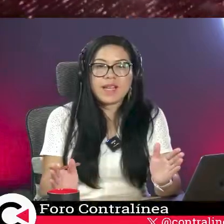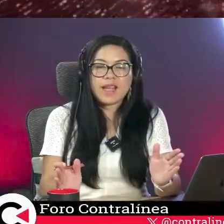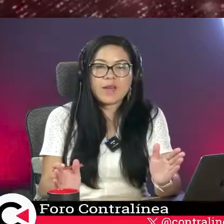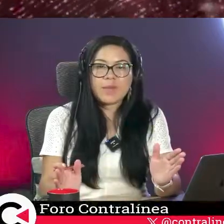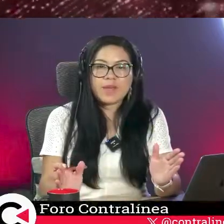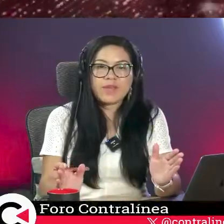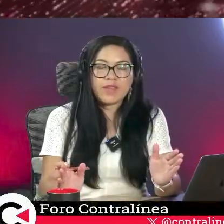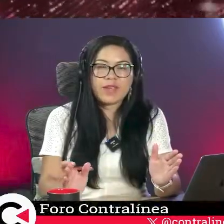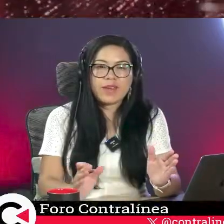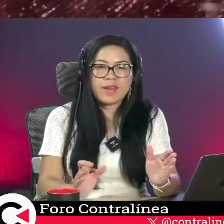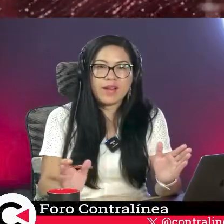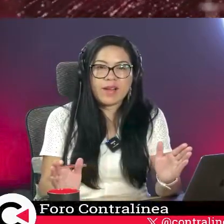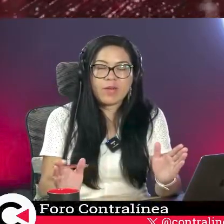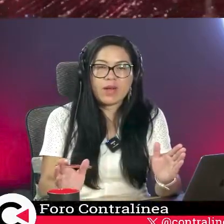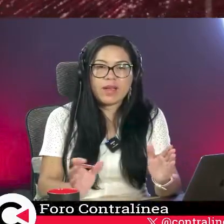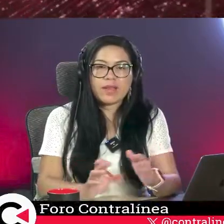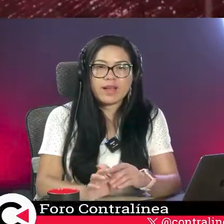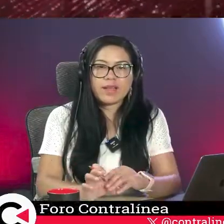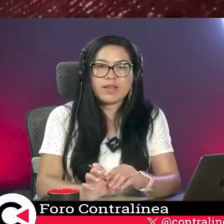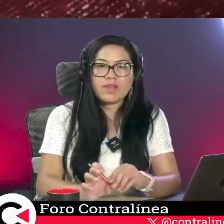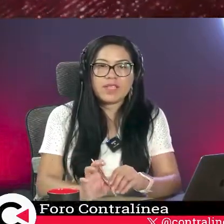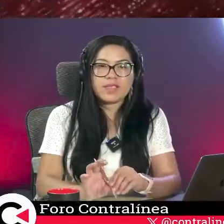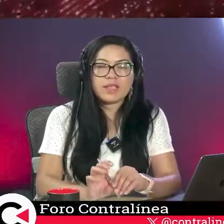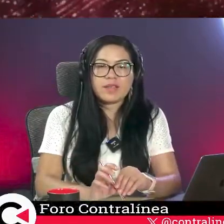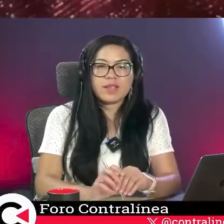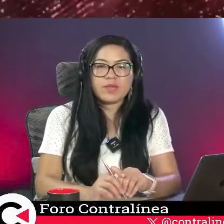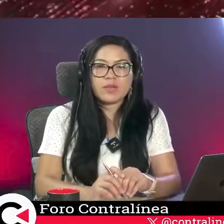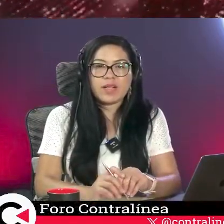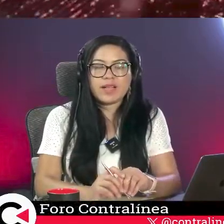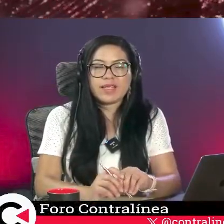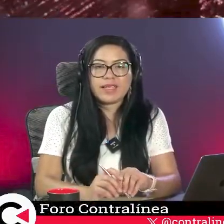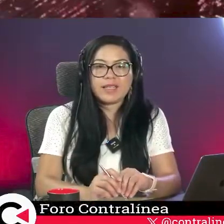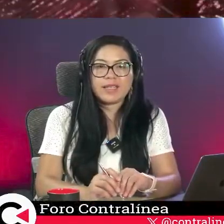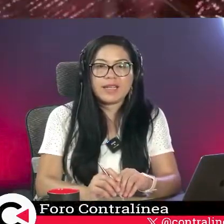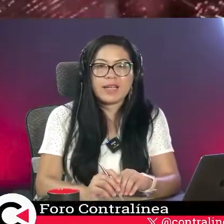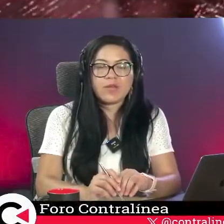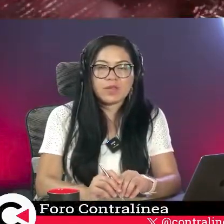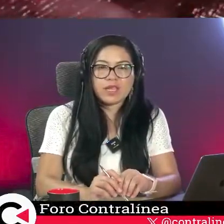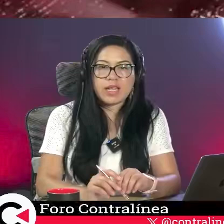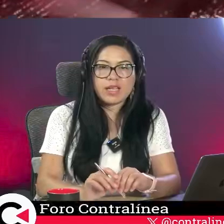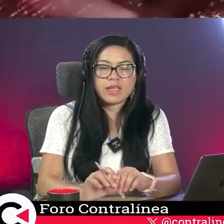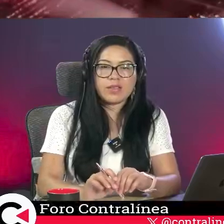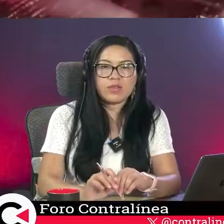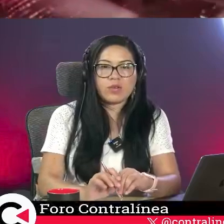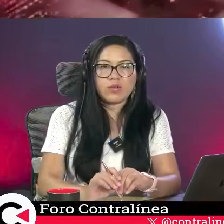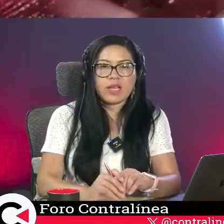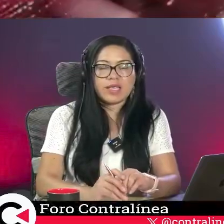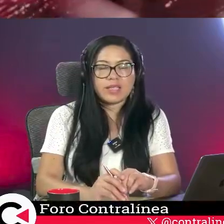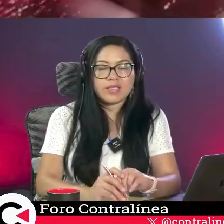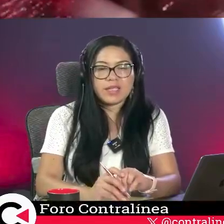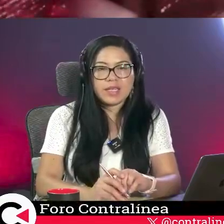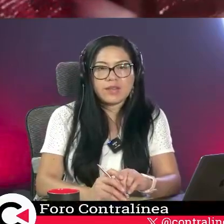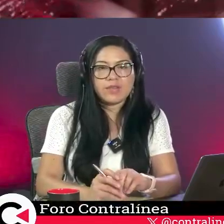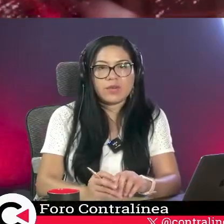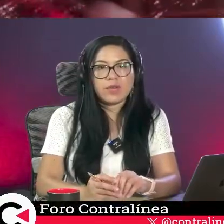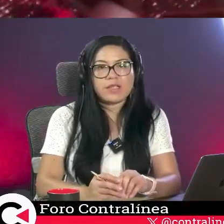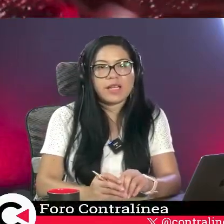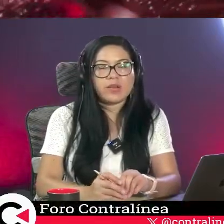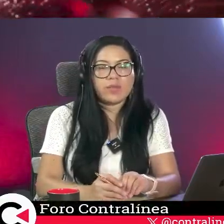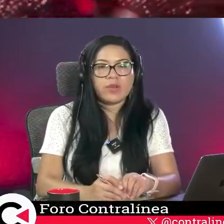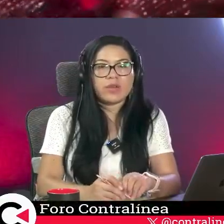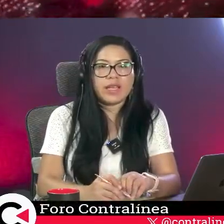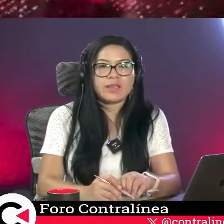Más claramente ni el agua de la diferencia entre una candidata y la otra en torno a quién sí